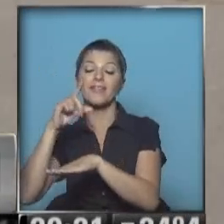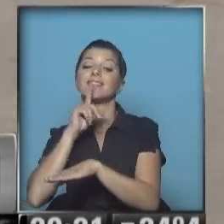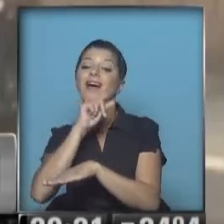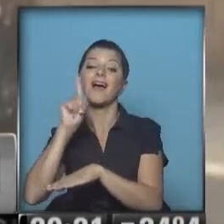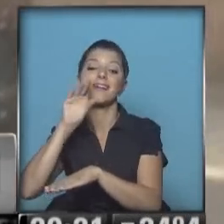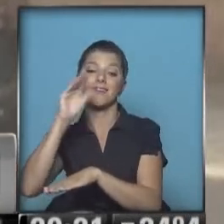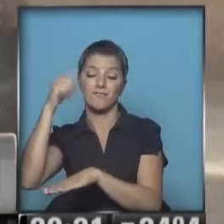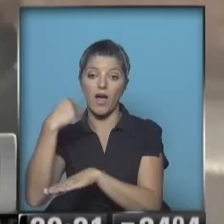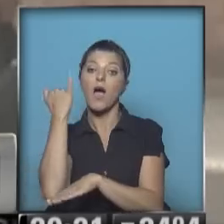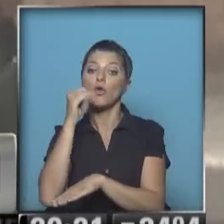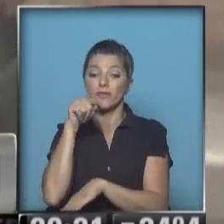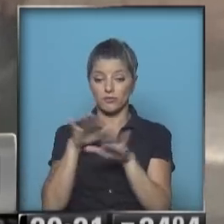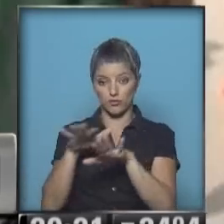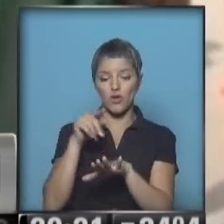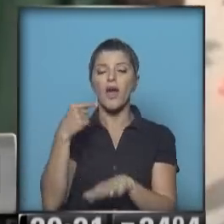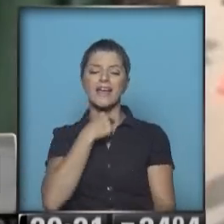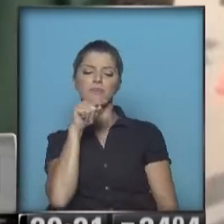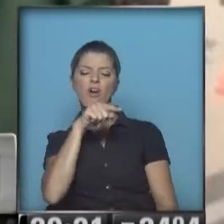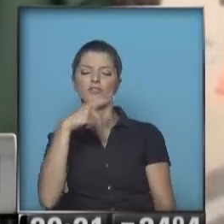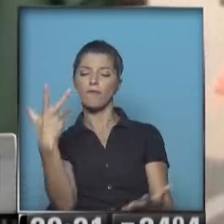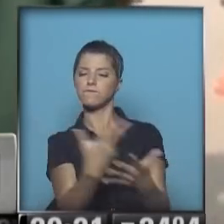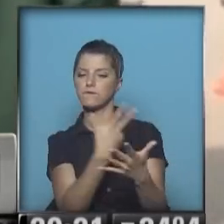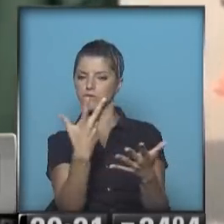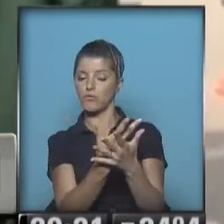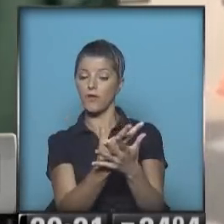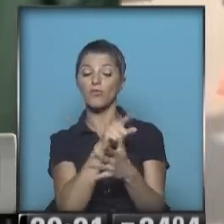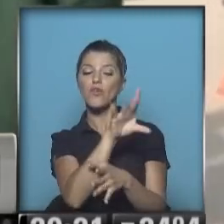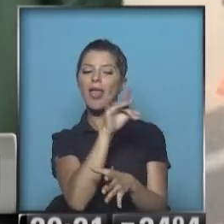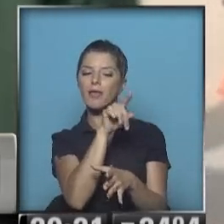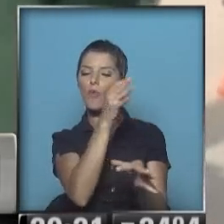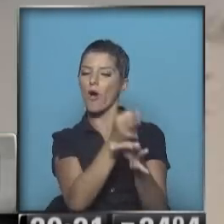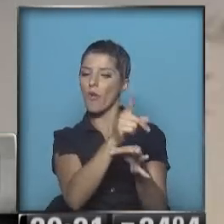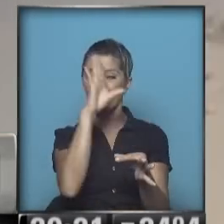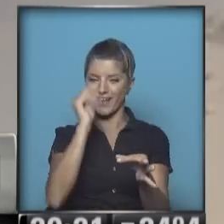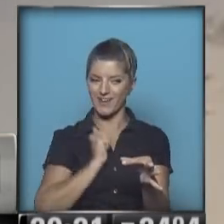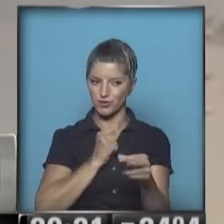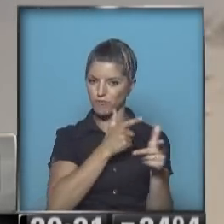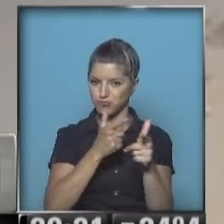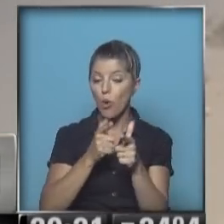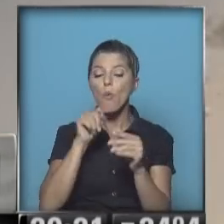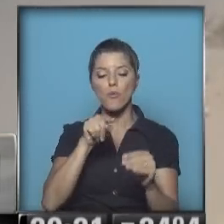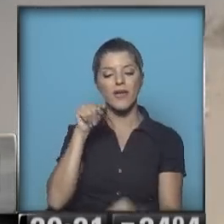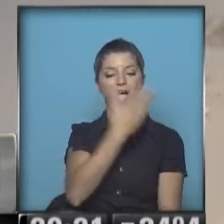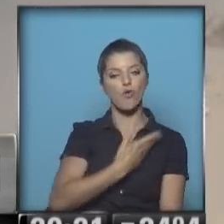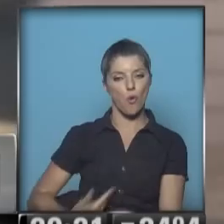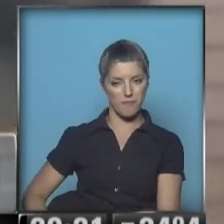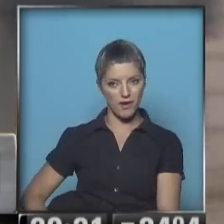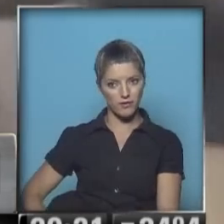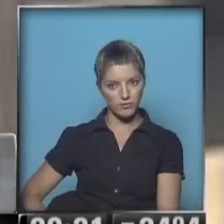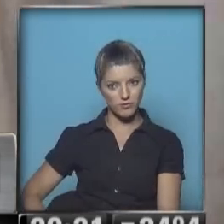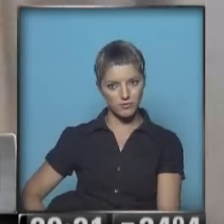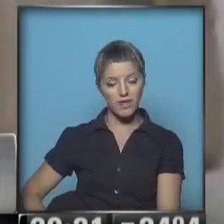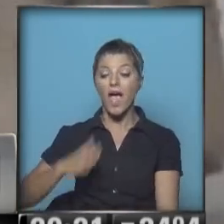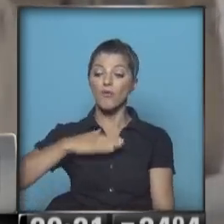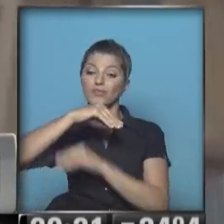atentado. Queremos que sientan el dolor. Seleccionamos la escuela del ejército para el ataque porque el gobierno está seleccionando a